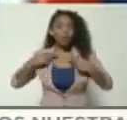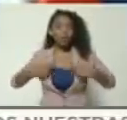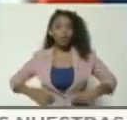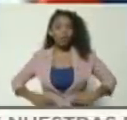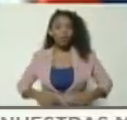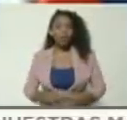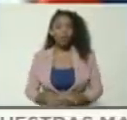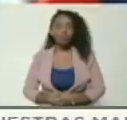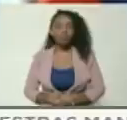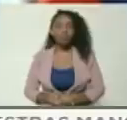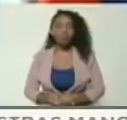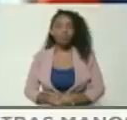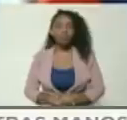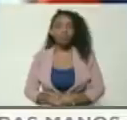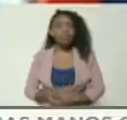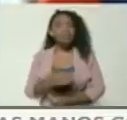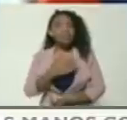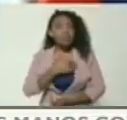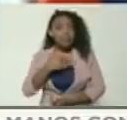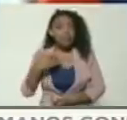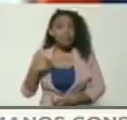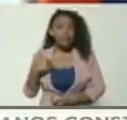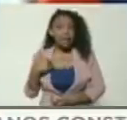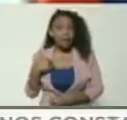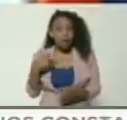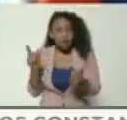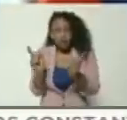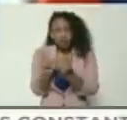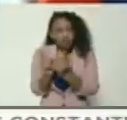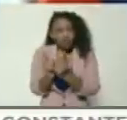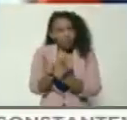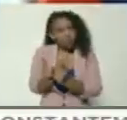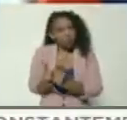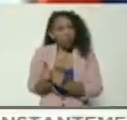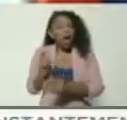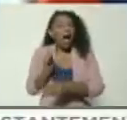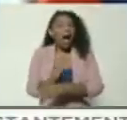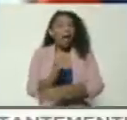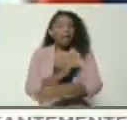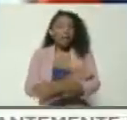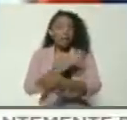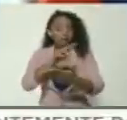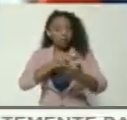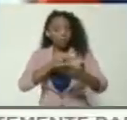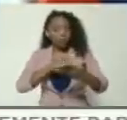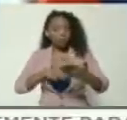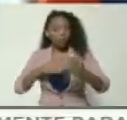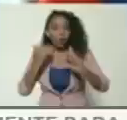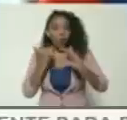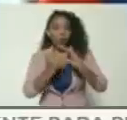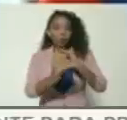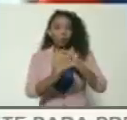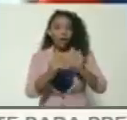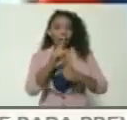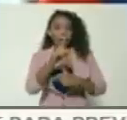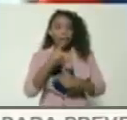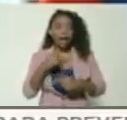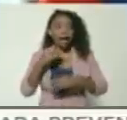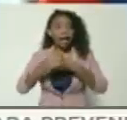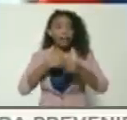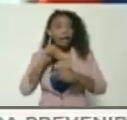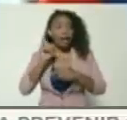humanos. Quisiera muy brevemente, antes de leer el comunicado y luego de hacer este muy